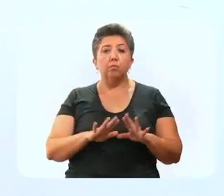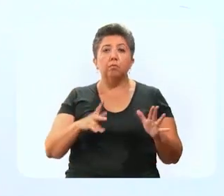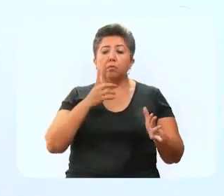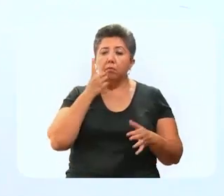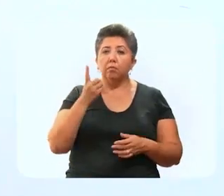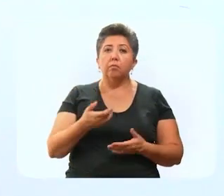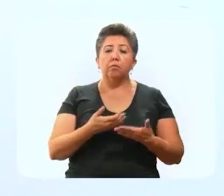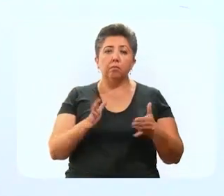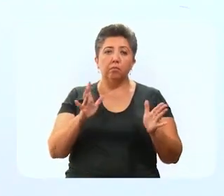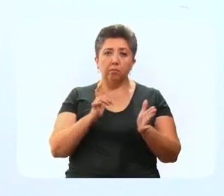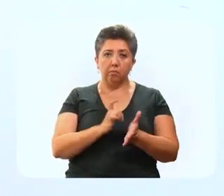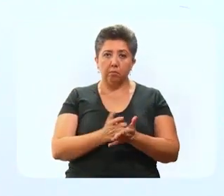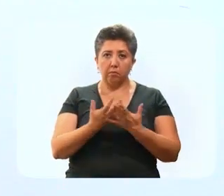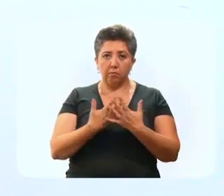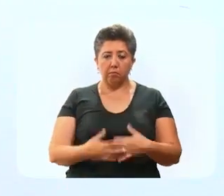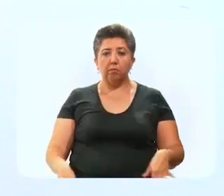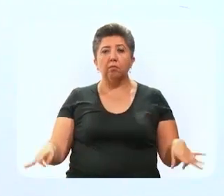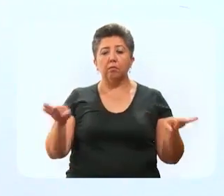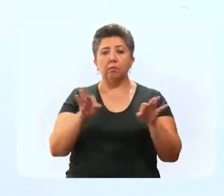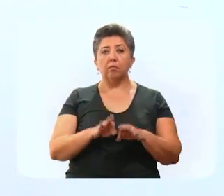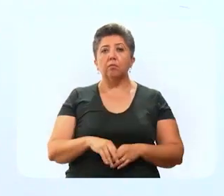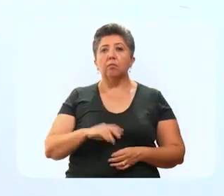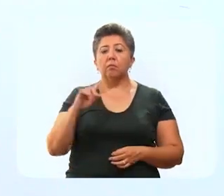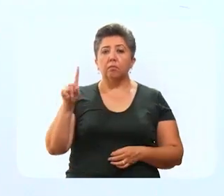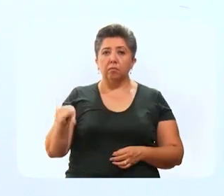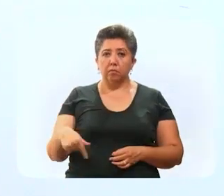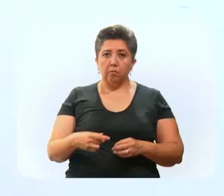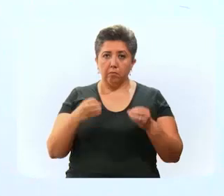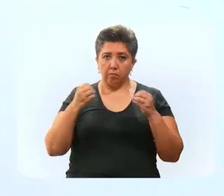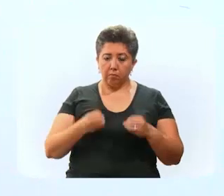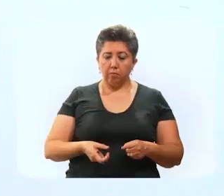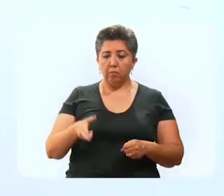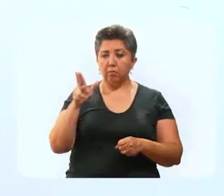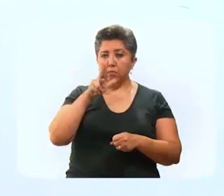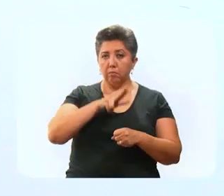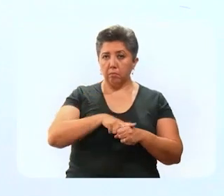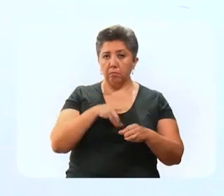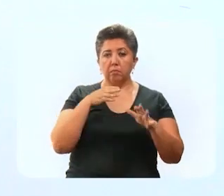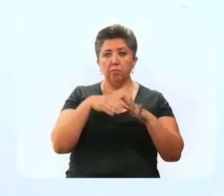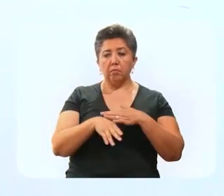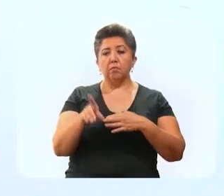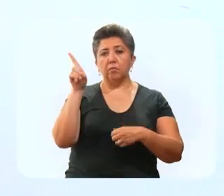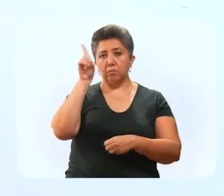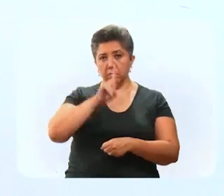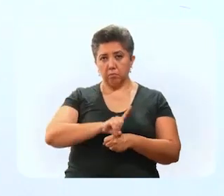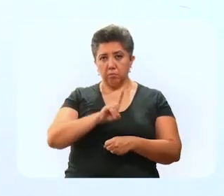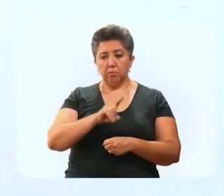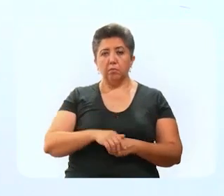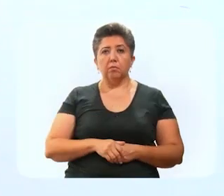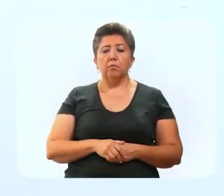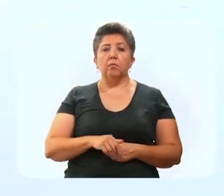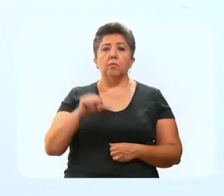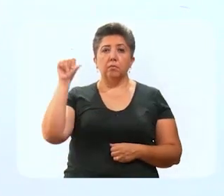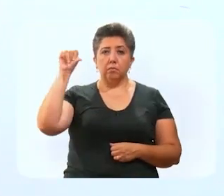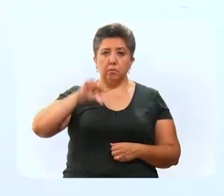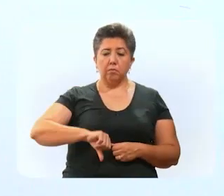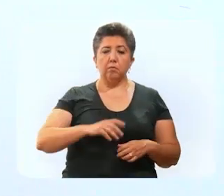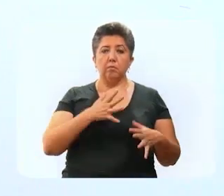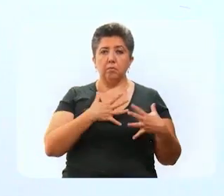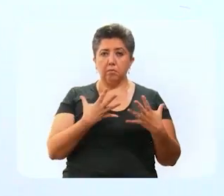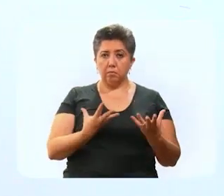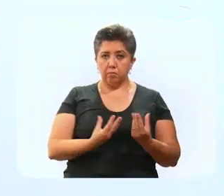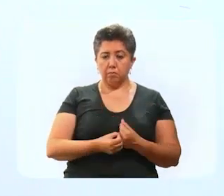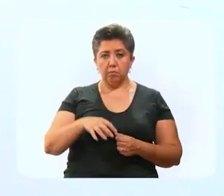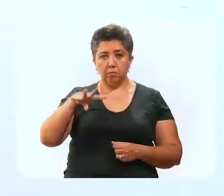se ha señalado en la reapertura económica, los datos más importantes son la ocupación hospitalaria y los ingresos diarios. El día de